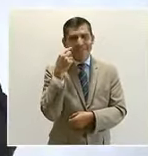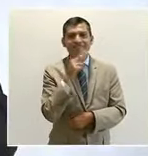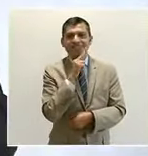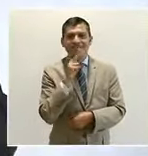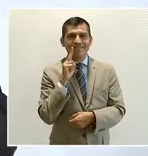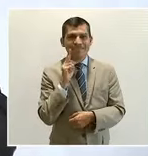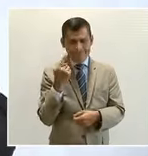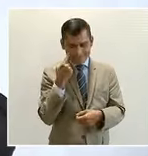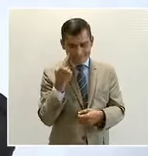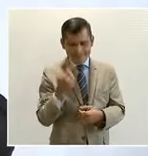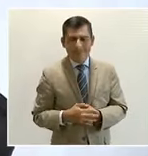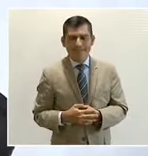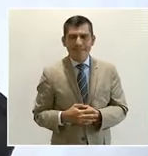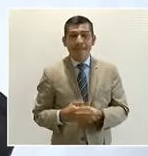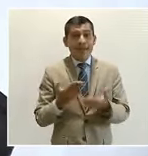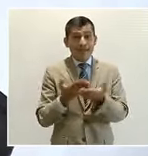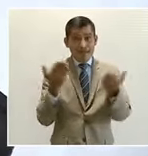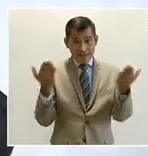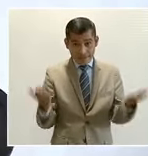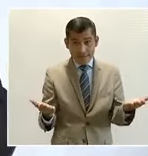es que ahora son